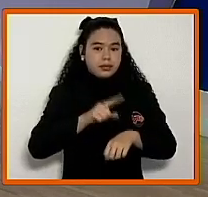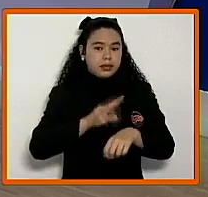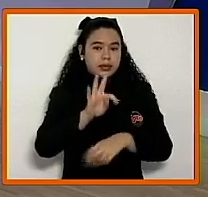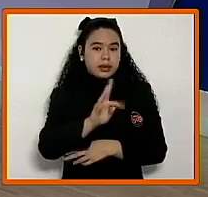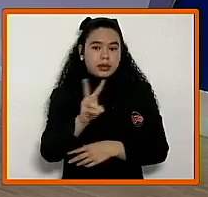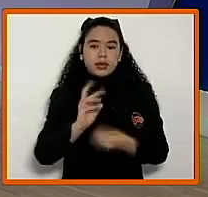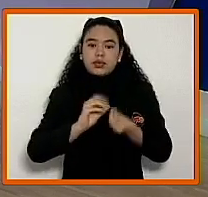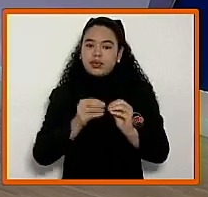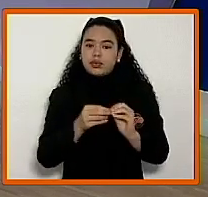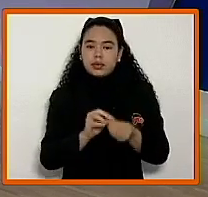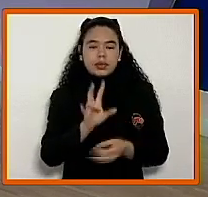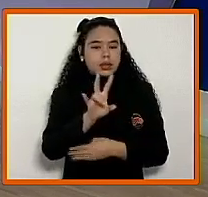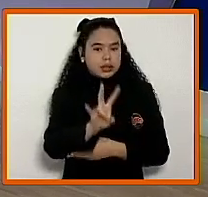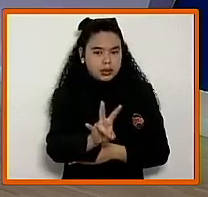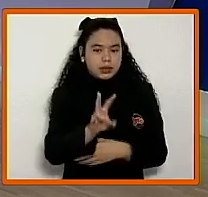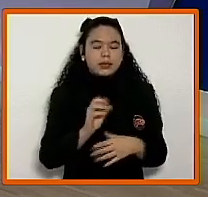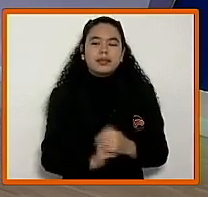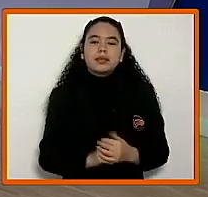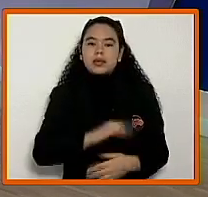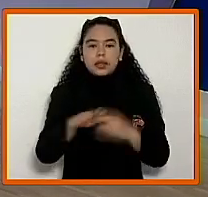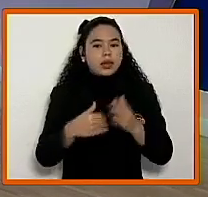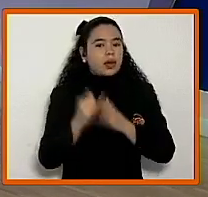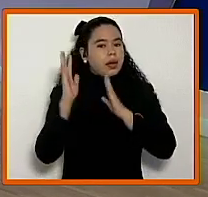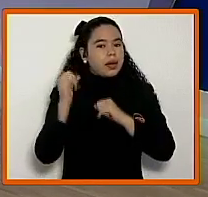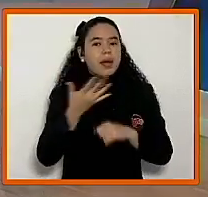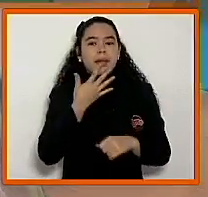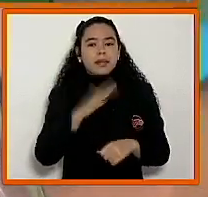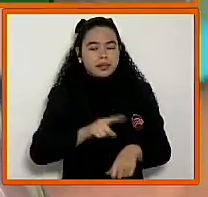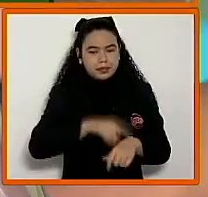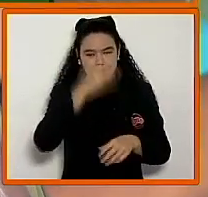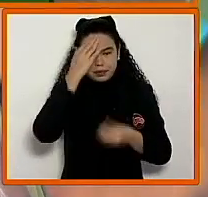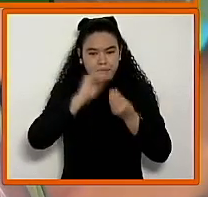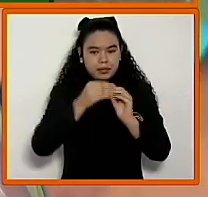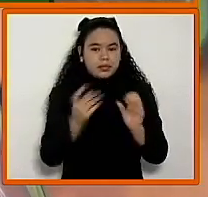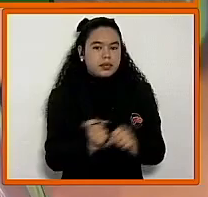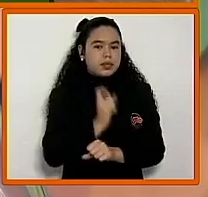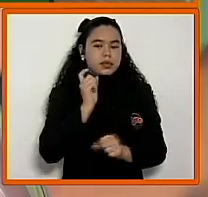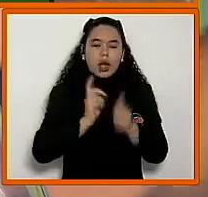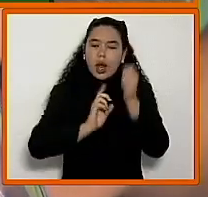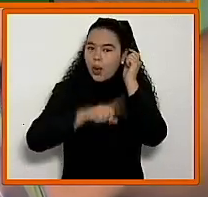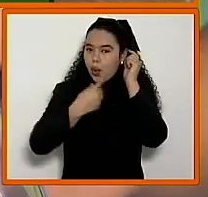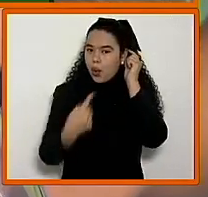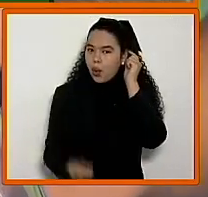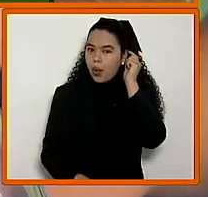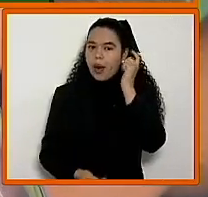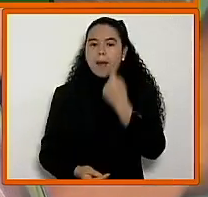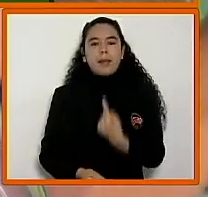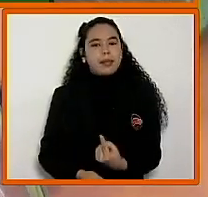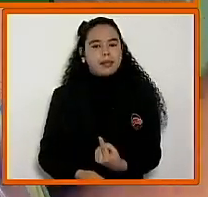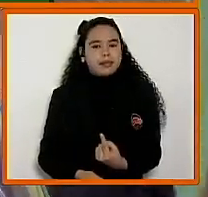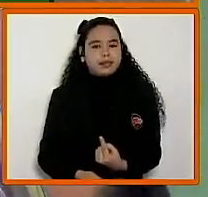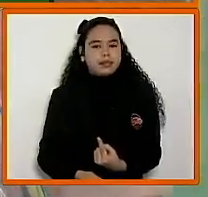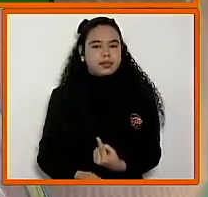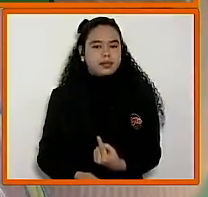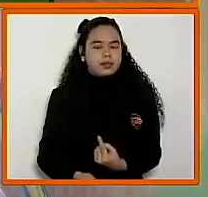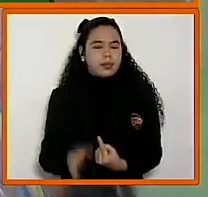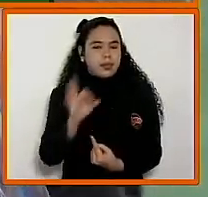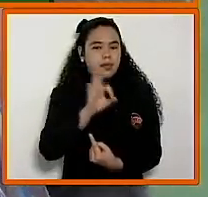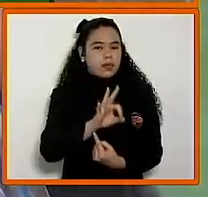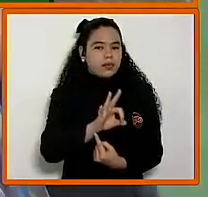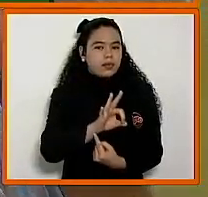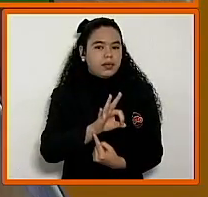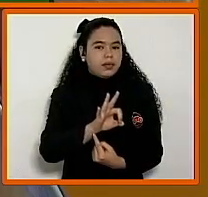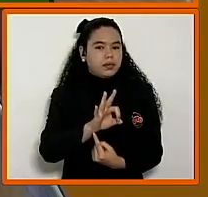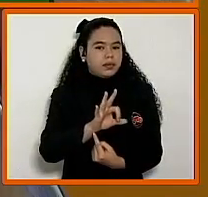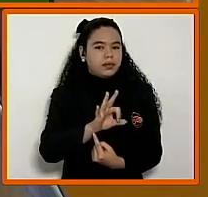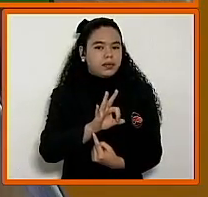cuarto. No te lo pierdas. Te deseo mucha suerte porque tu número ganador en Diaria, su primer dígito es el 9,